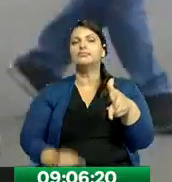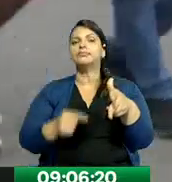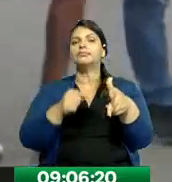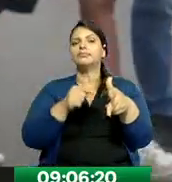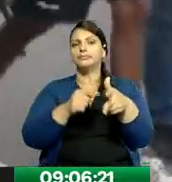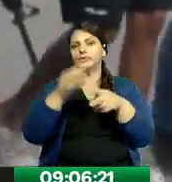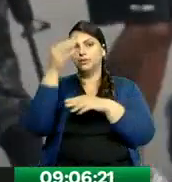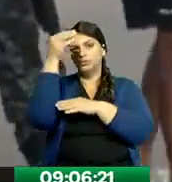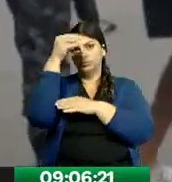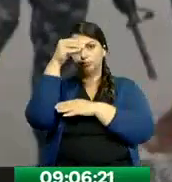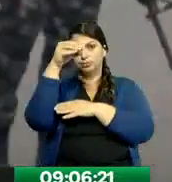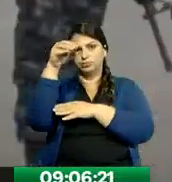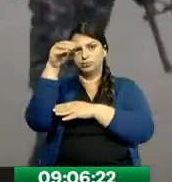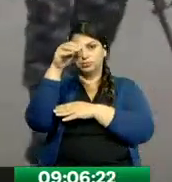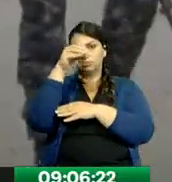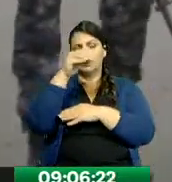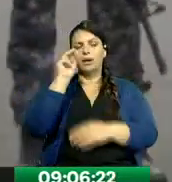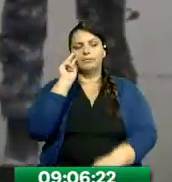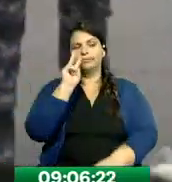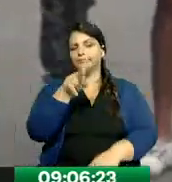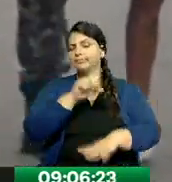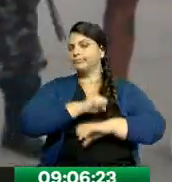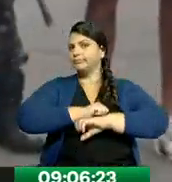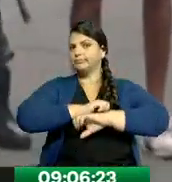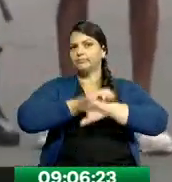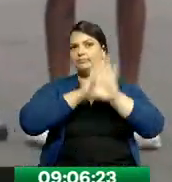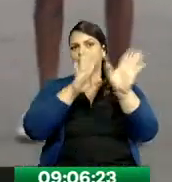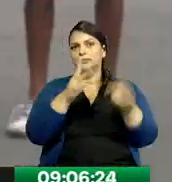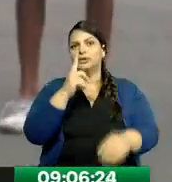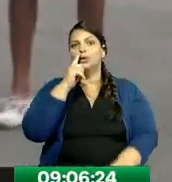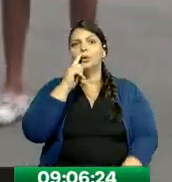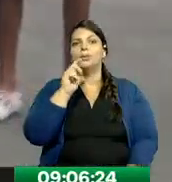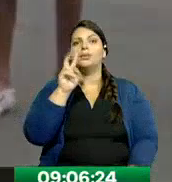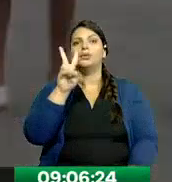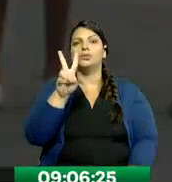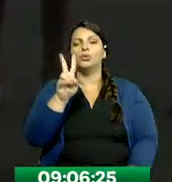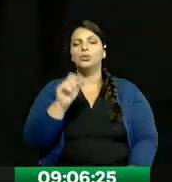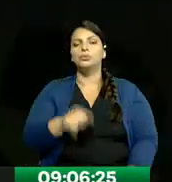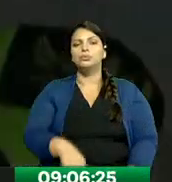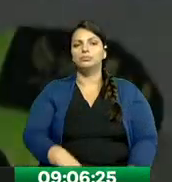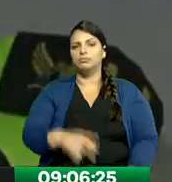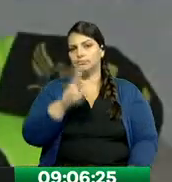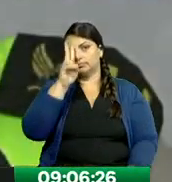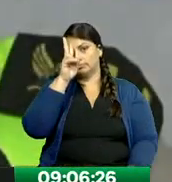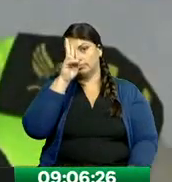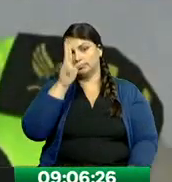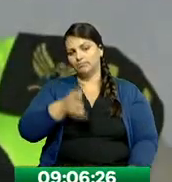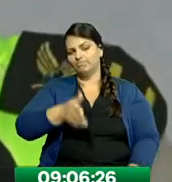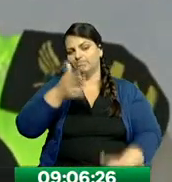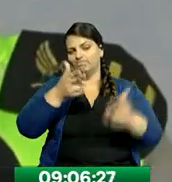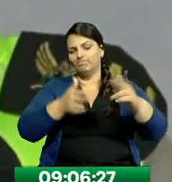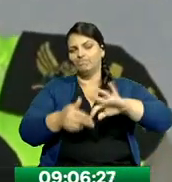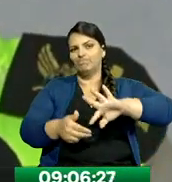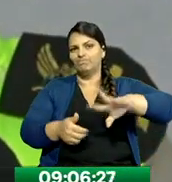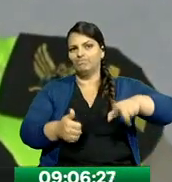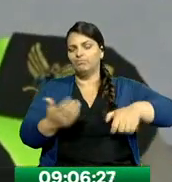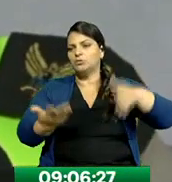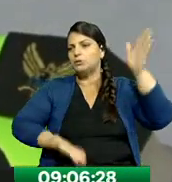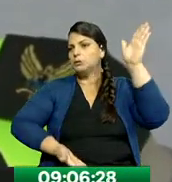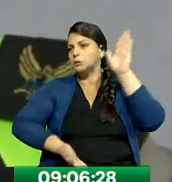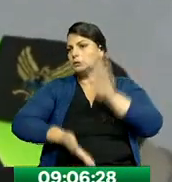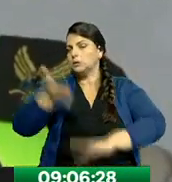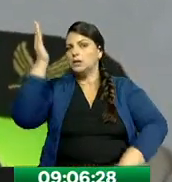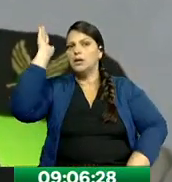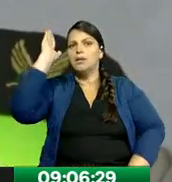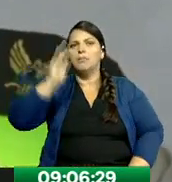delincuentes que se dedicaban al asalto y robo a mano armada a personas en ejes viales. Son detenidos en el sector del Cantón El